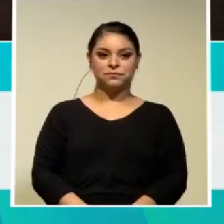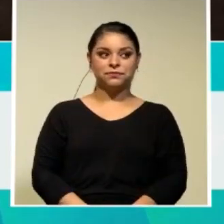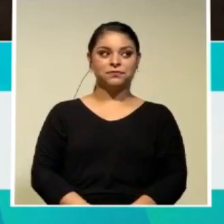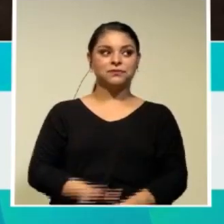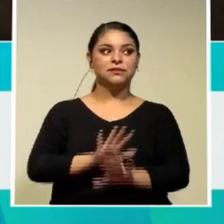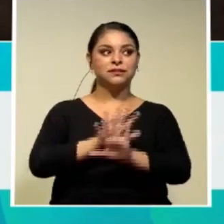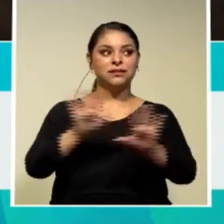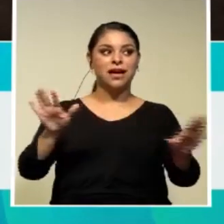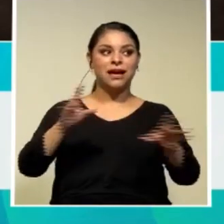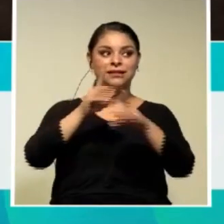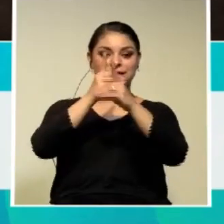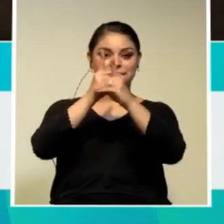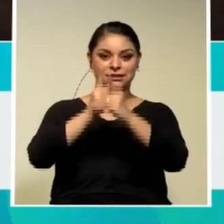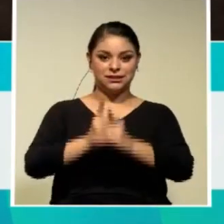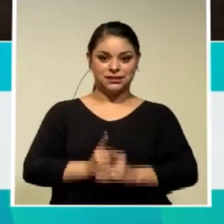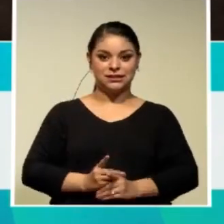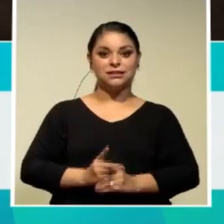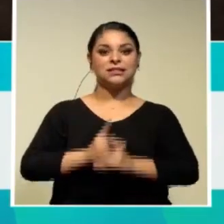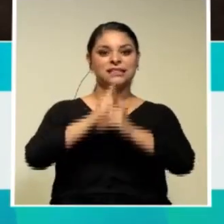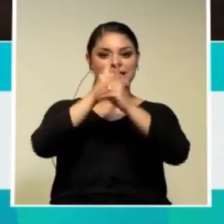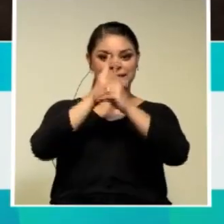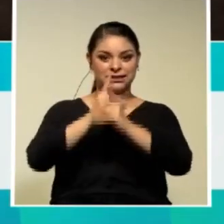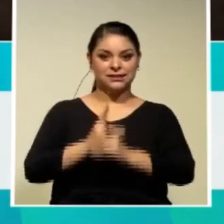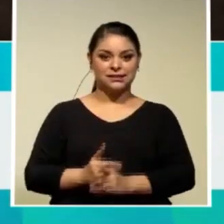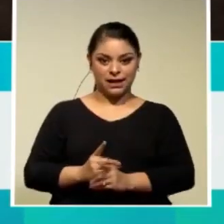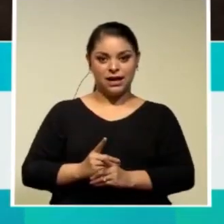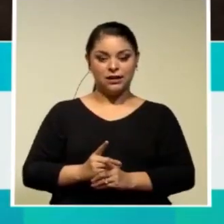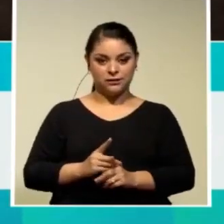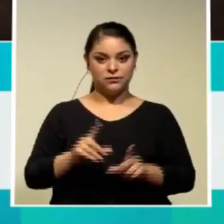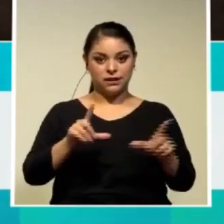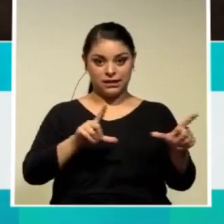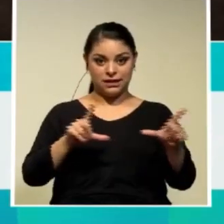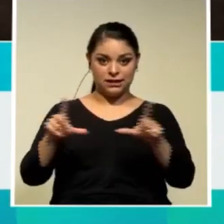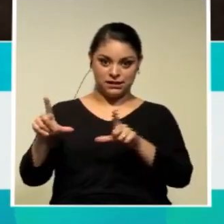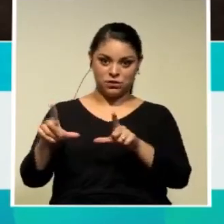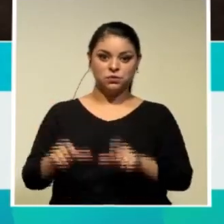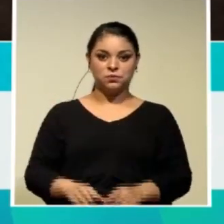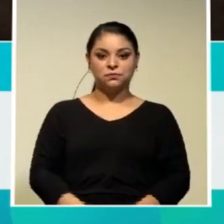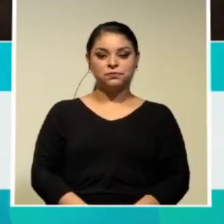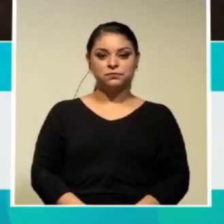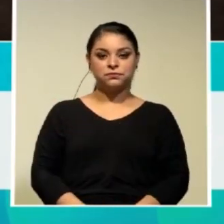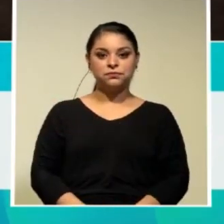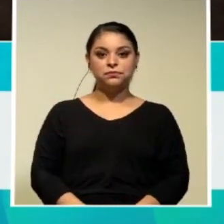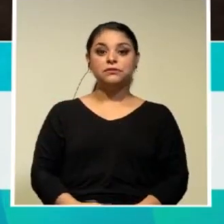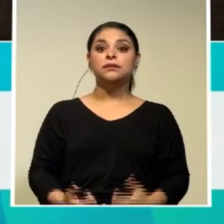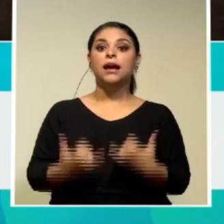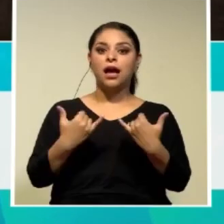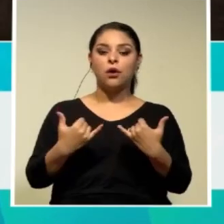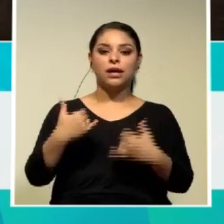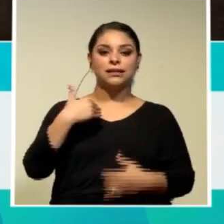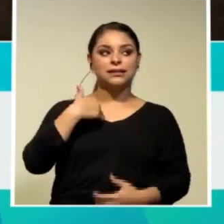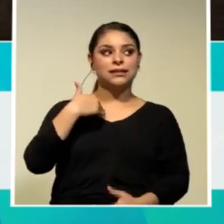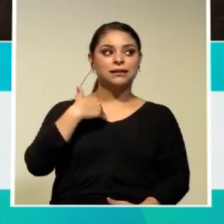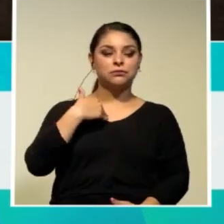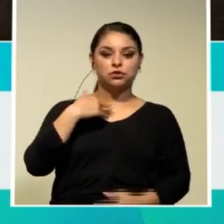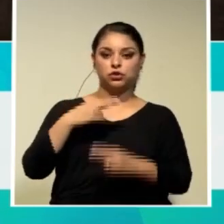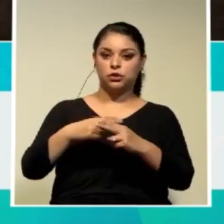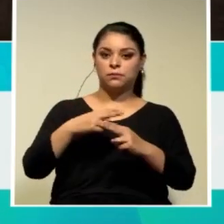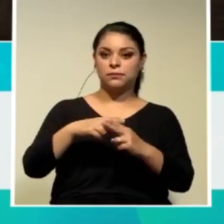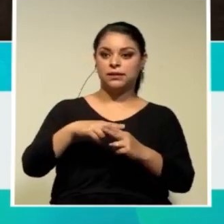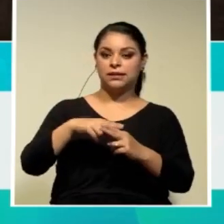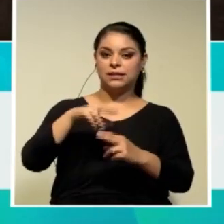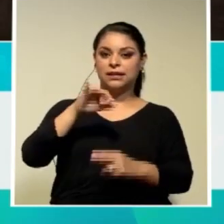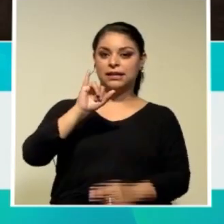descanso. Descanso. Listo, listo. Eso. Ok, ahora venimos con Skippy. ¿Están fuertes? Y si ponemos